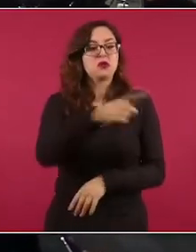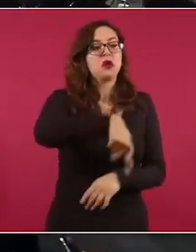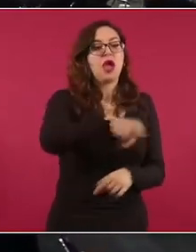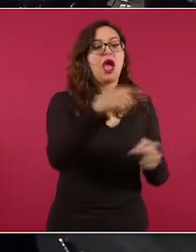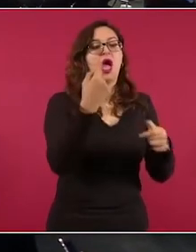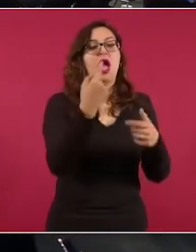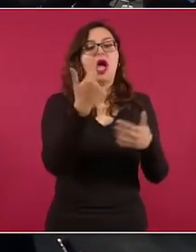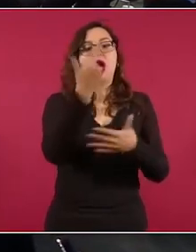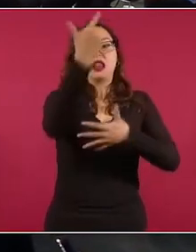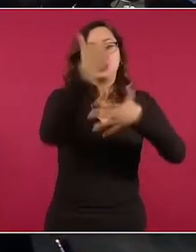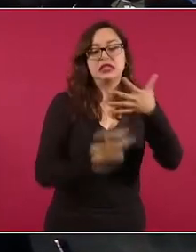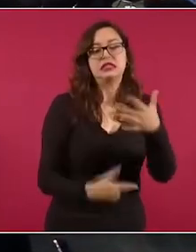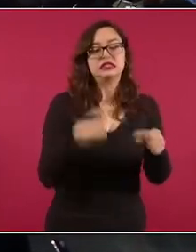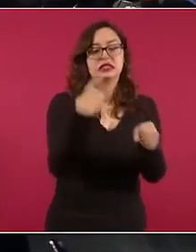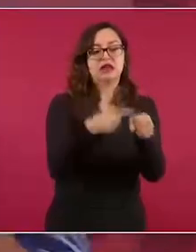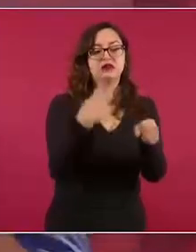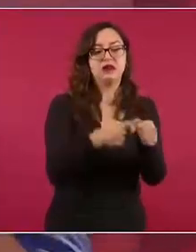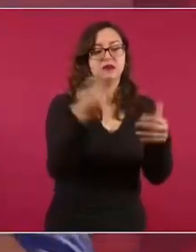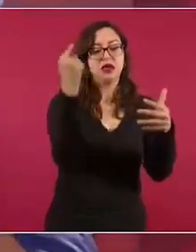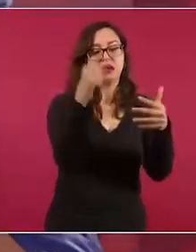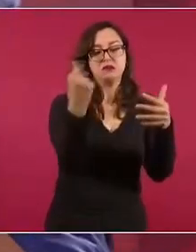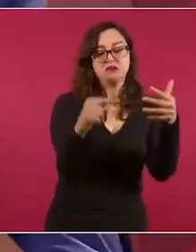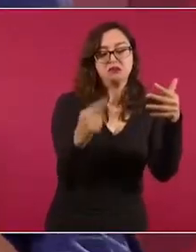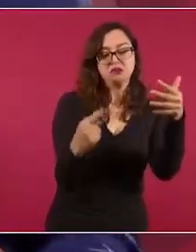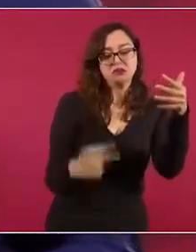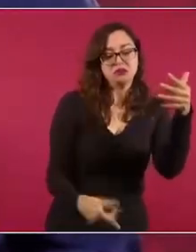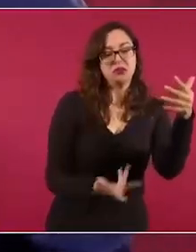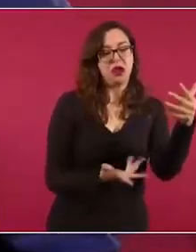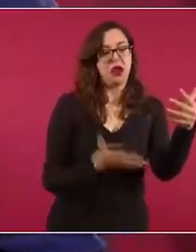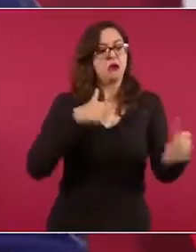que ya estoy chocheando y